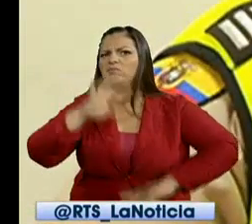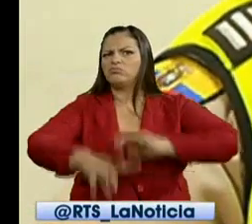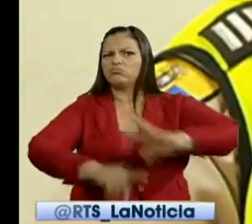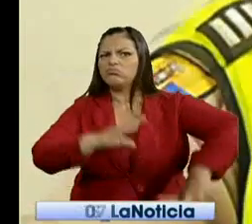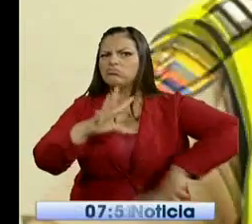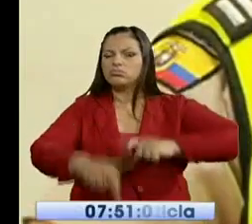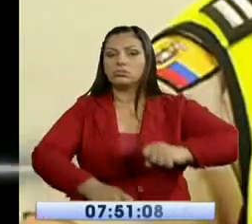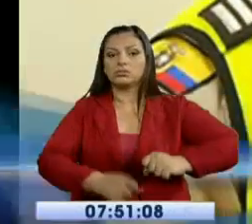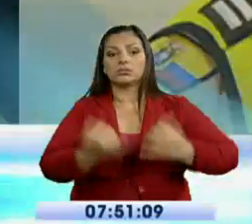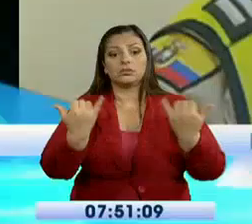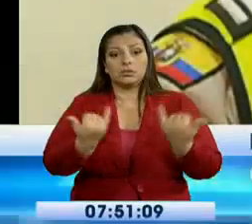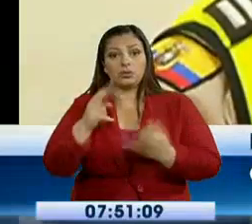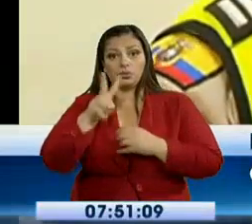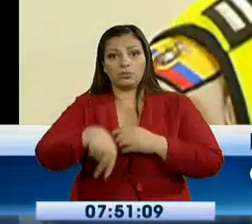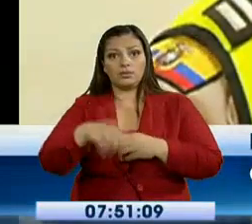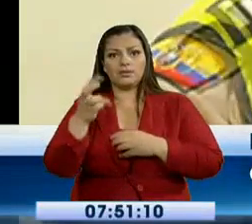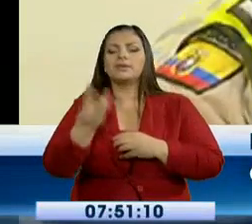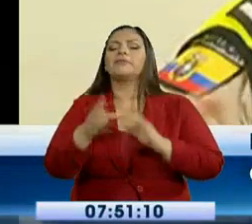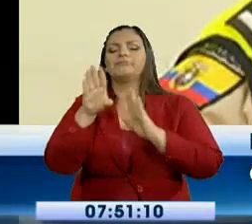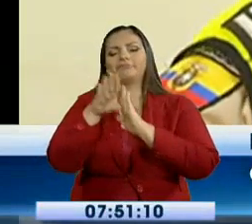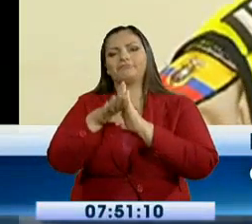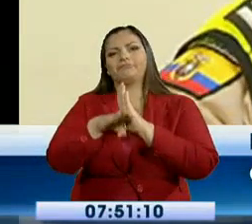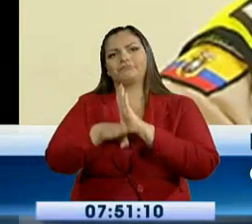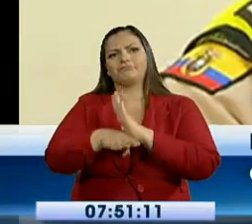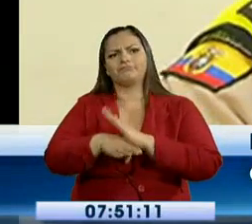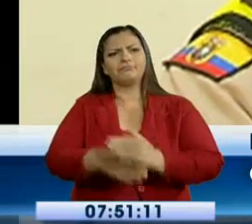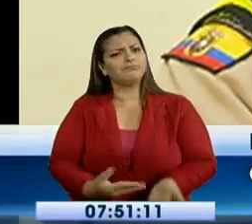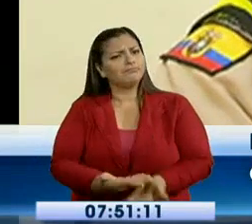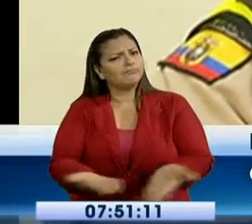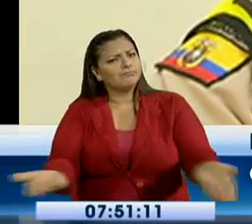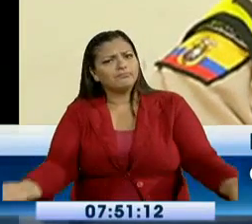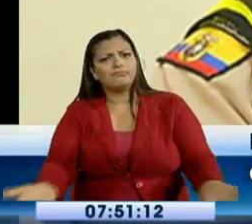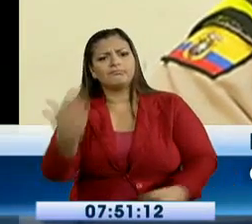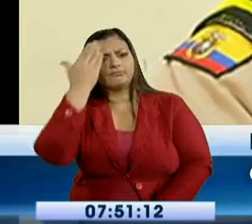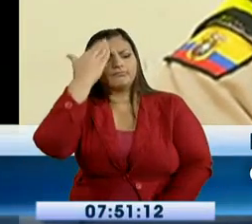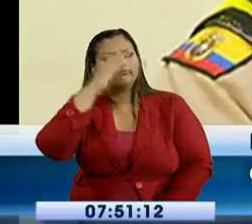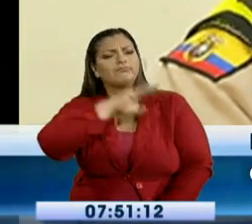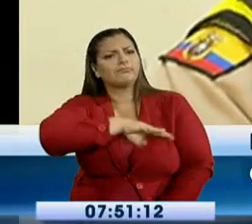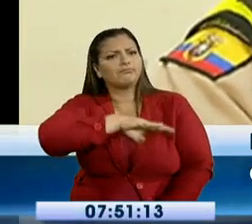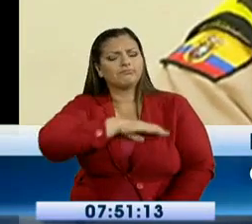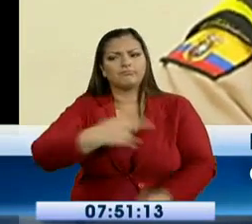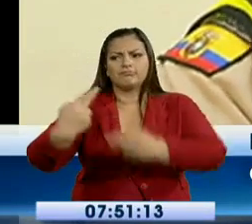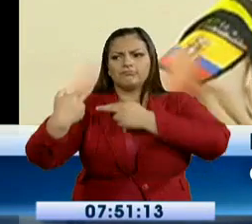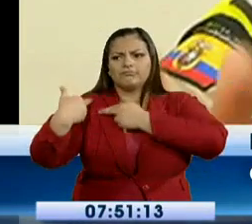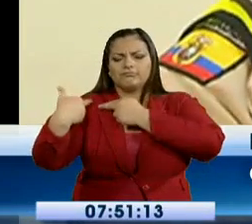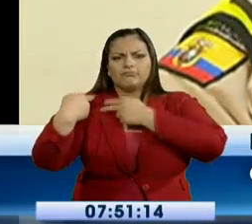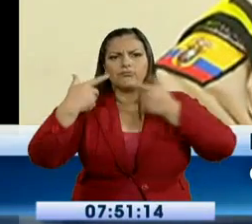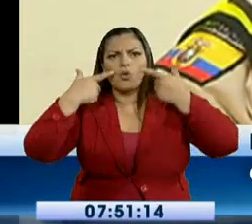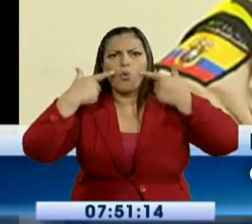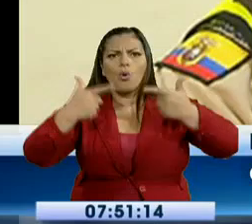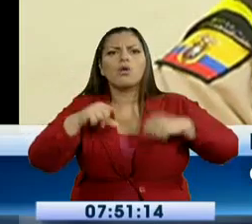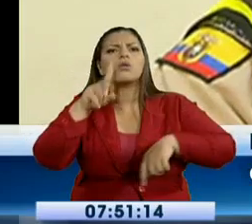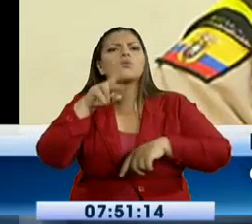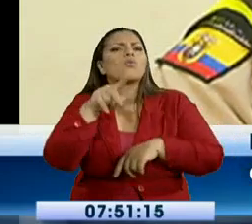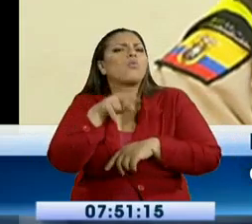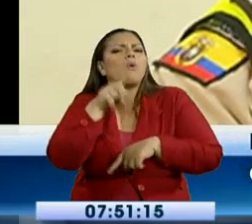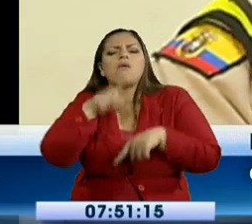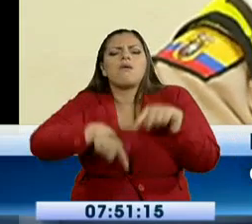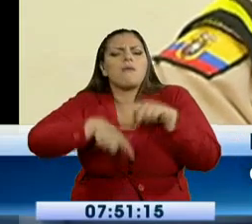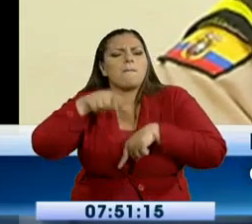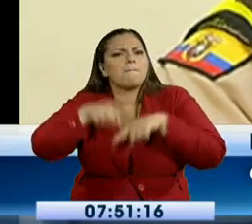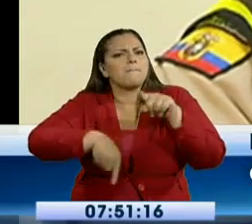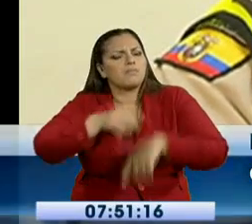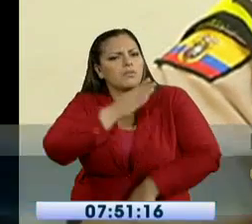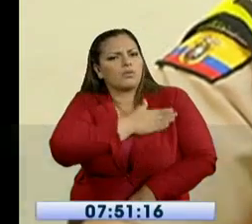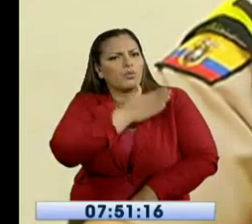Policía Nacional, se acerquen a los UPC y mantienen un contacto muy directo, tanto los